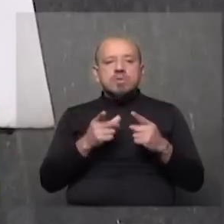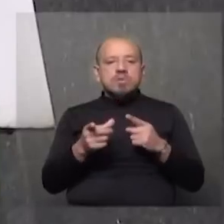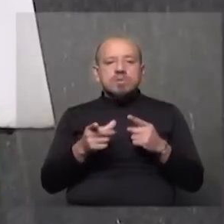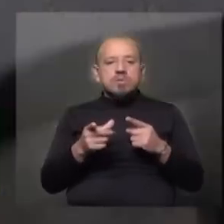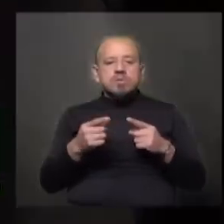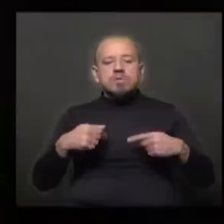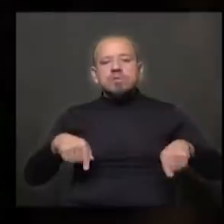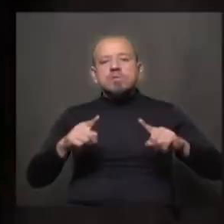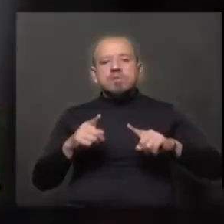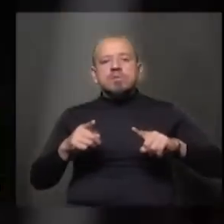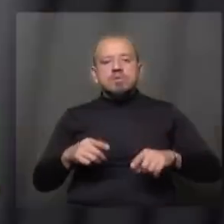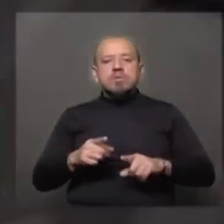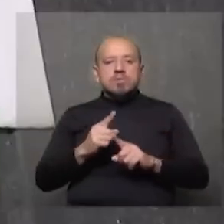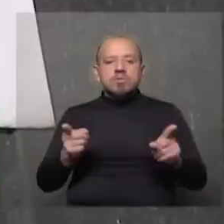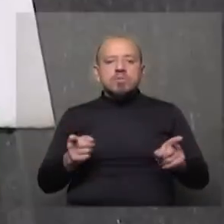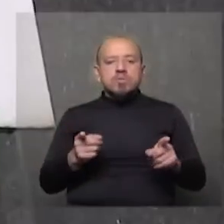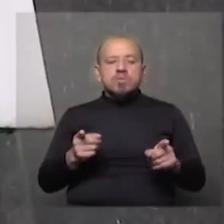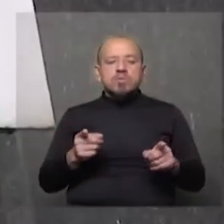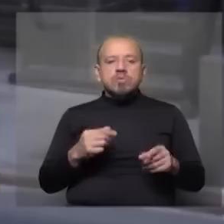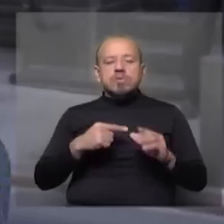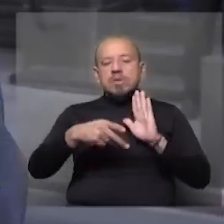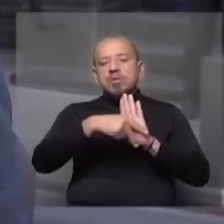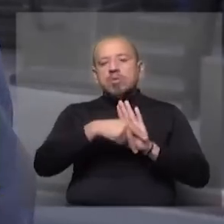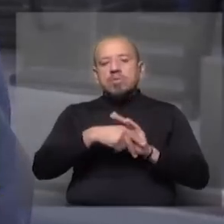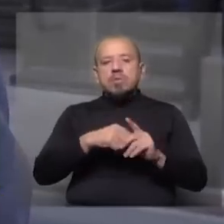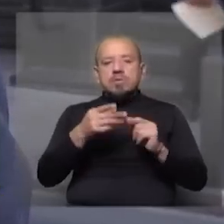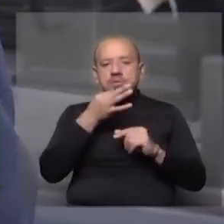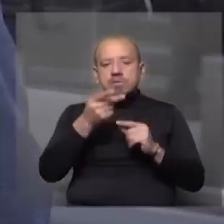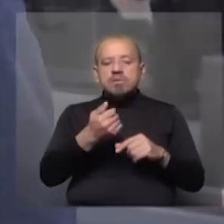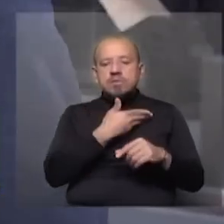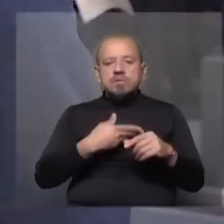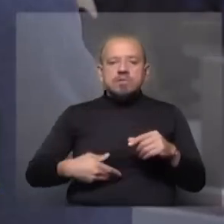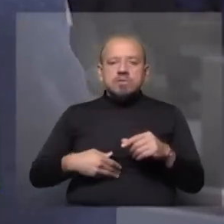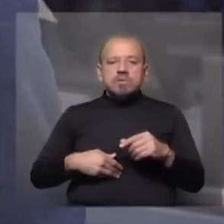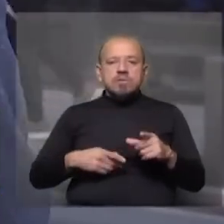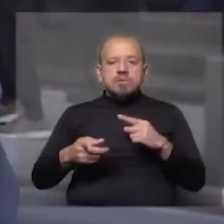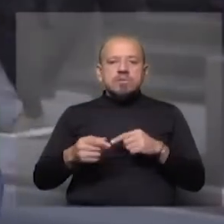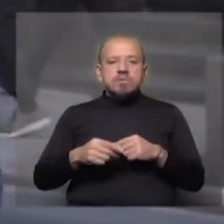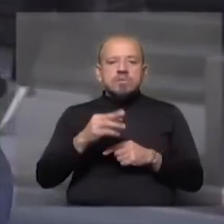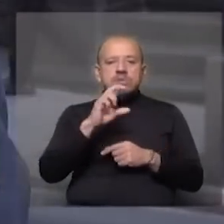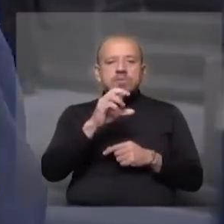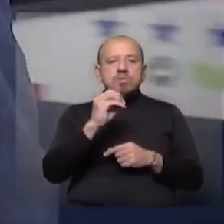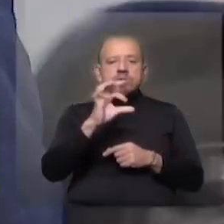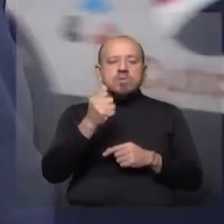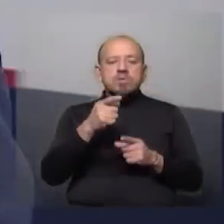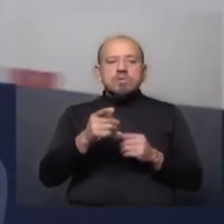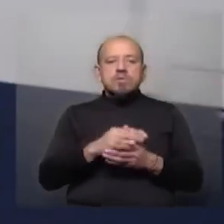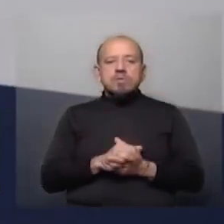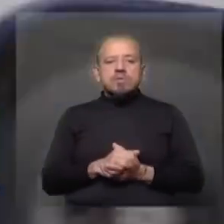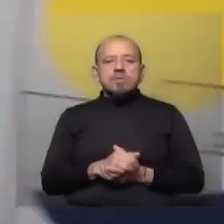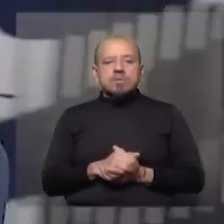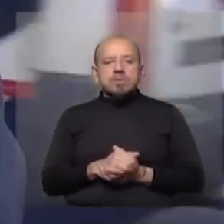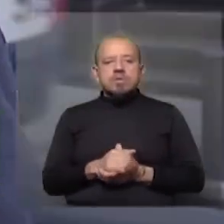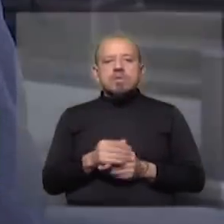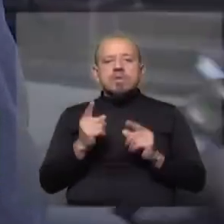flagrante inconstitucionalidad de la Norma impugnada afirmó el presidente del gremio William Rosa am de noticias